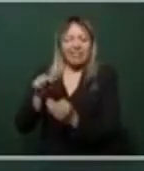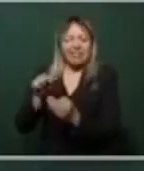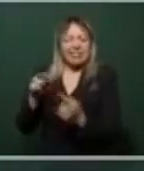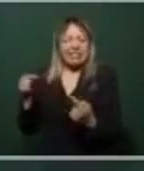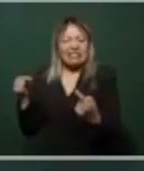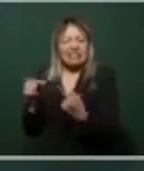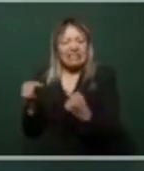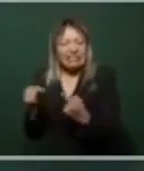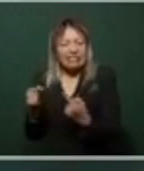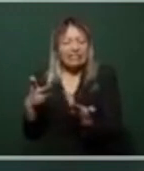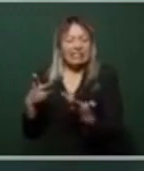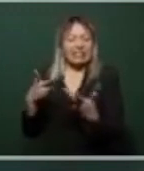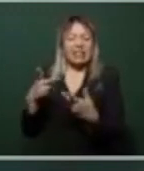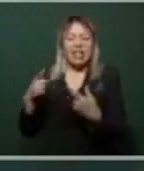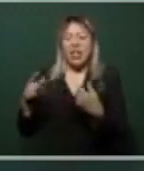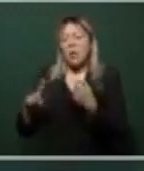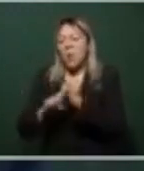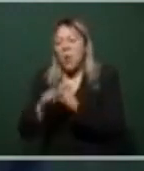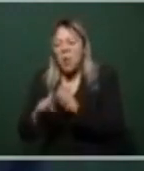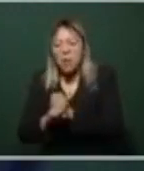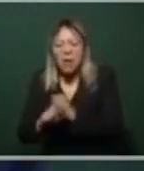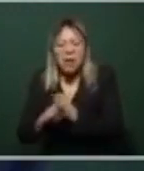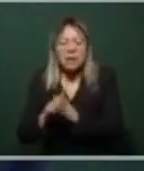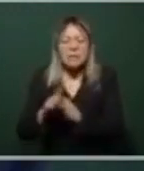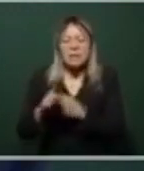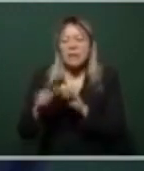a policías, se agrede a militares,